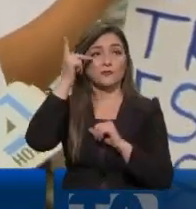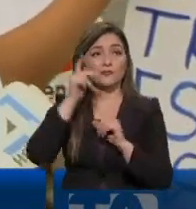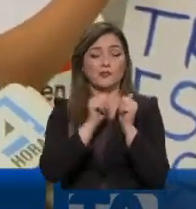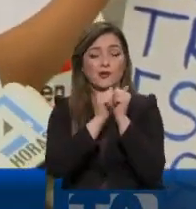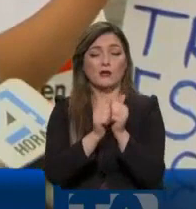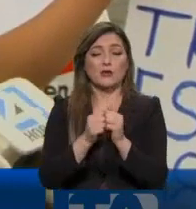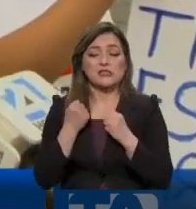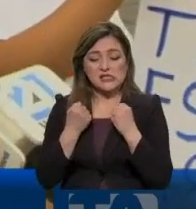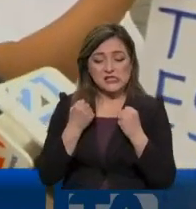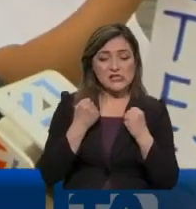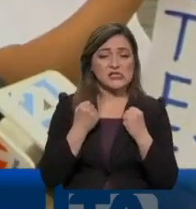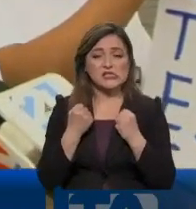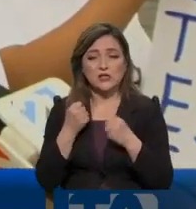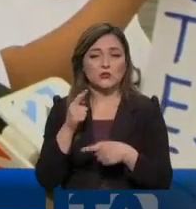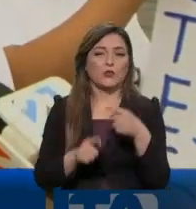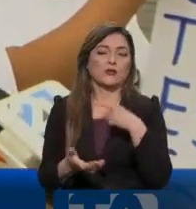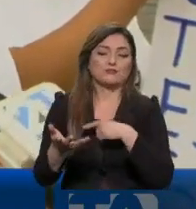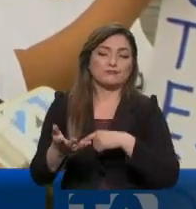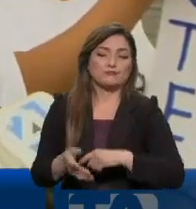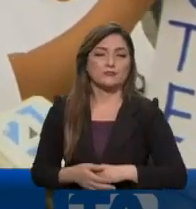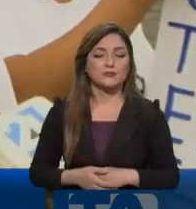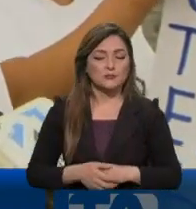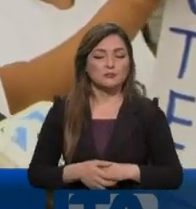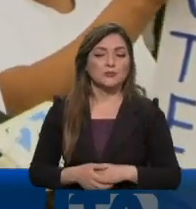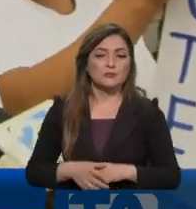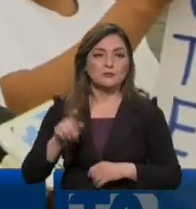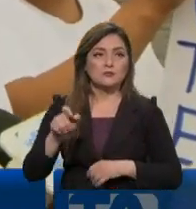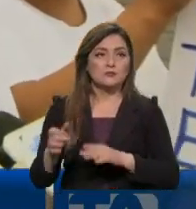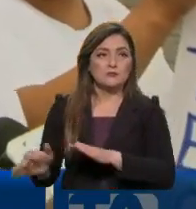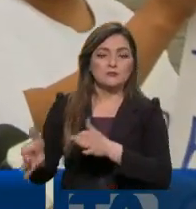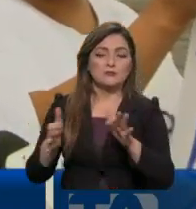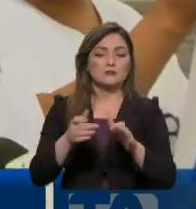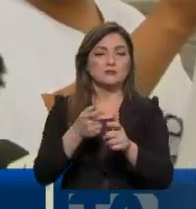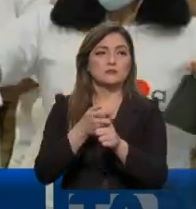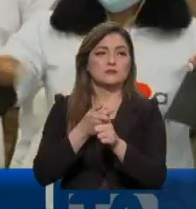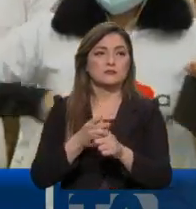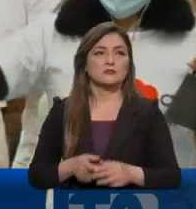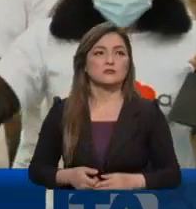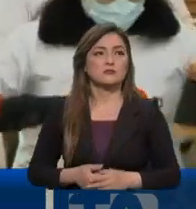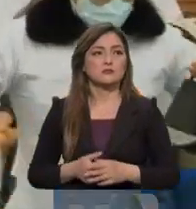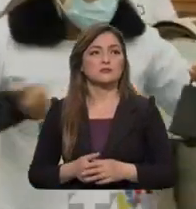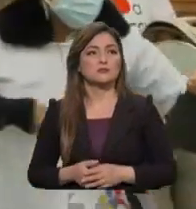y es una impotencia de no poder hacer nada. Es por eso que necesitamos un tratamiento de manera urgente.